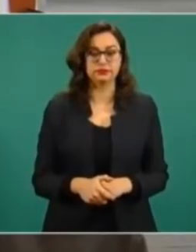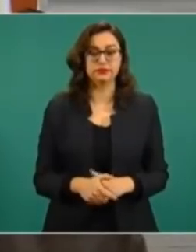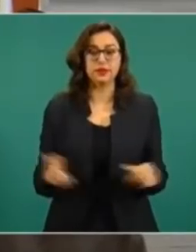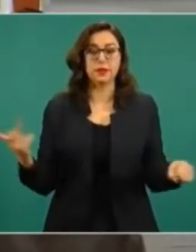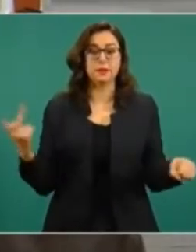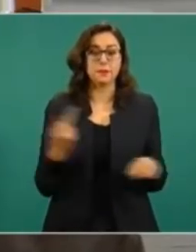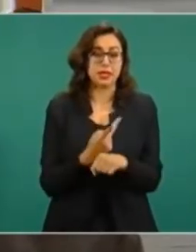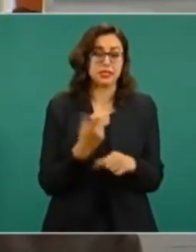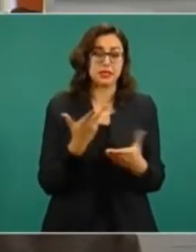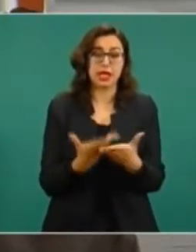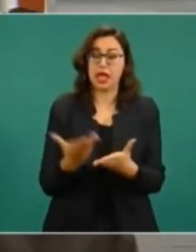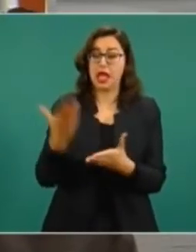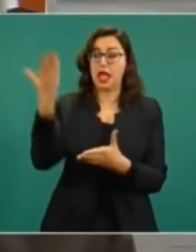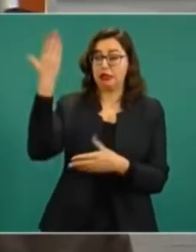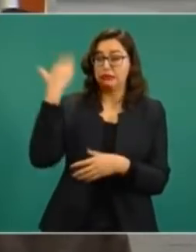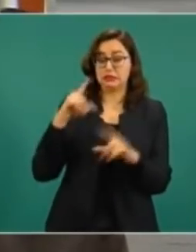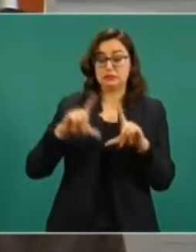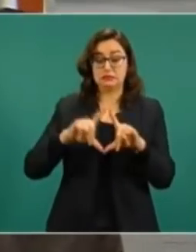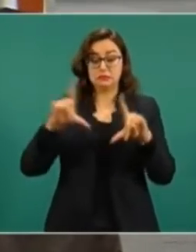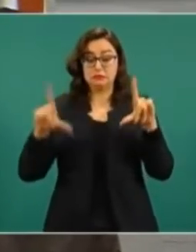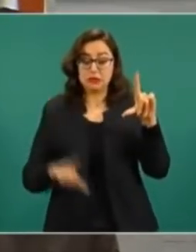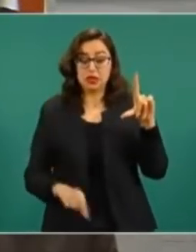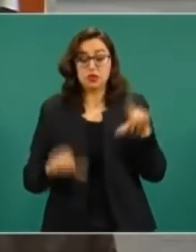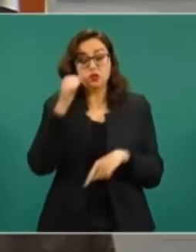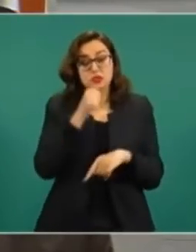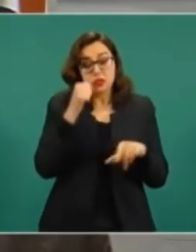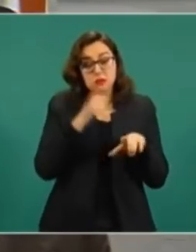mucho sometimiento.